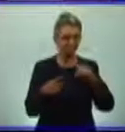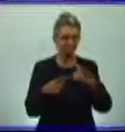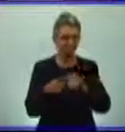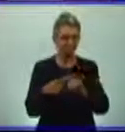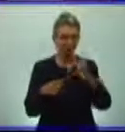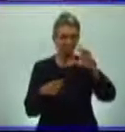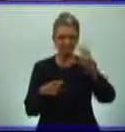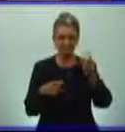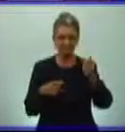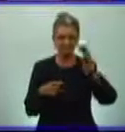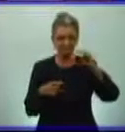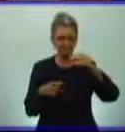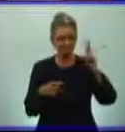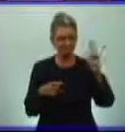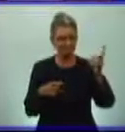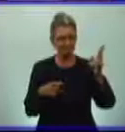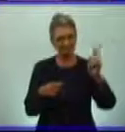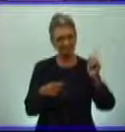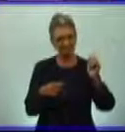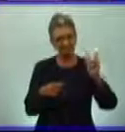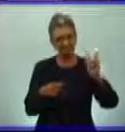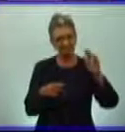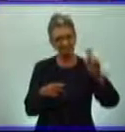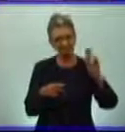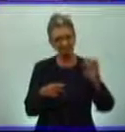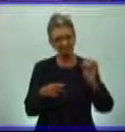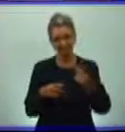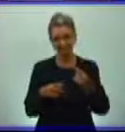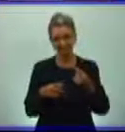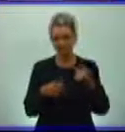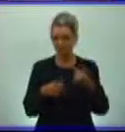Capiro. Esta loma es visitada